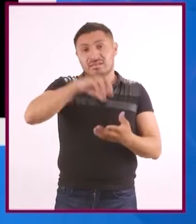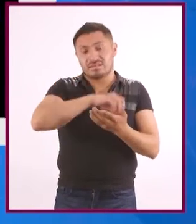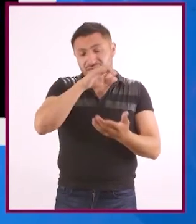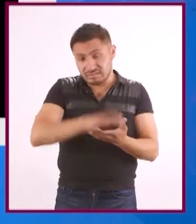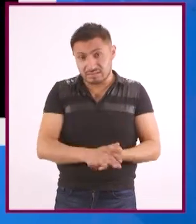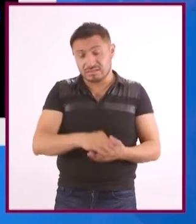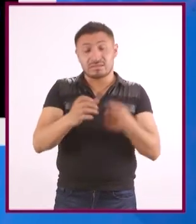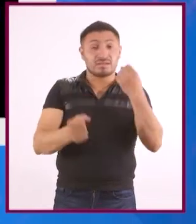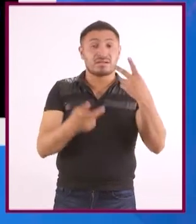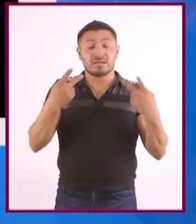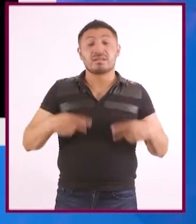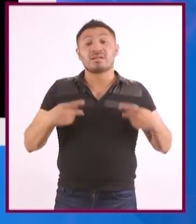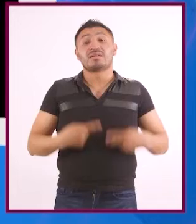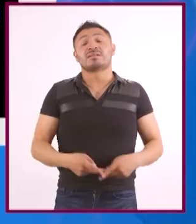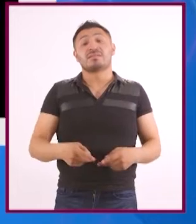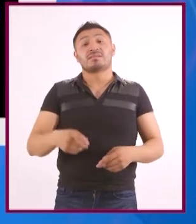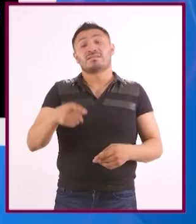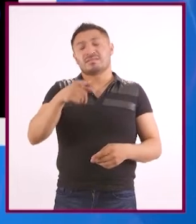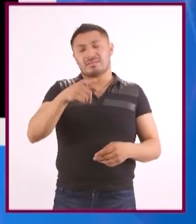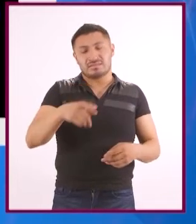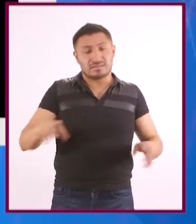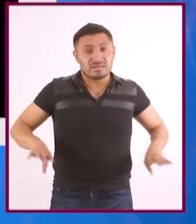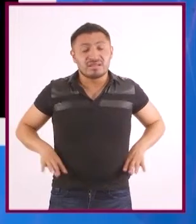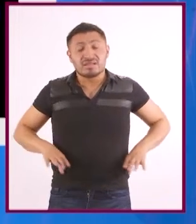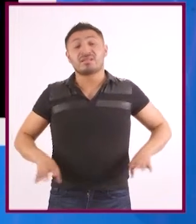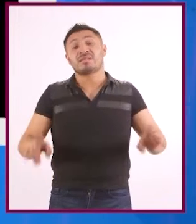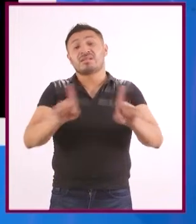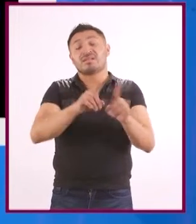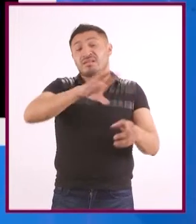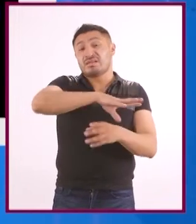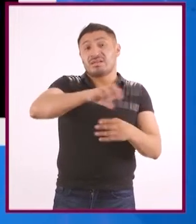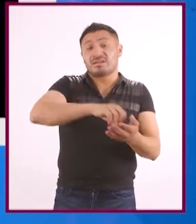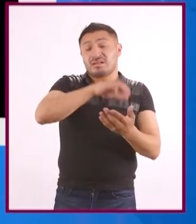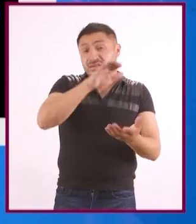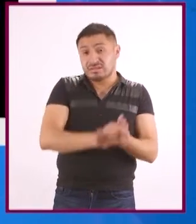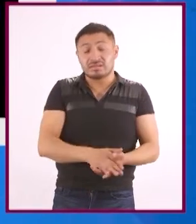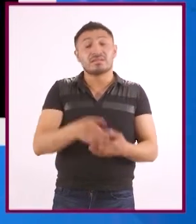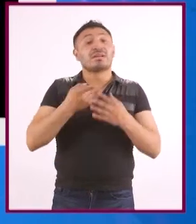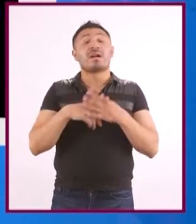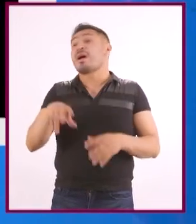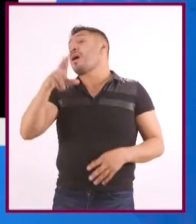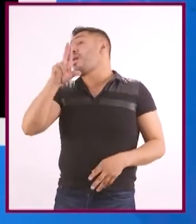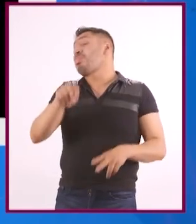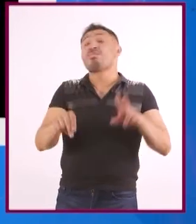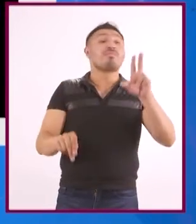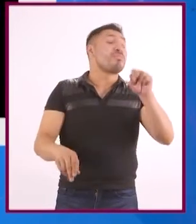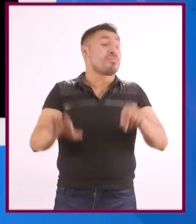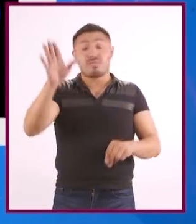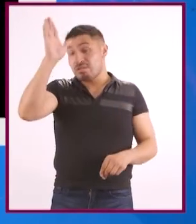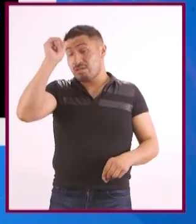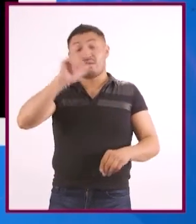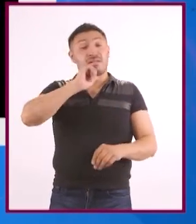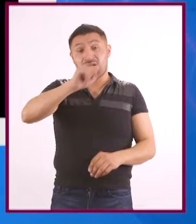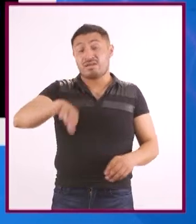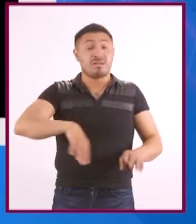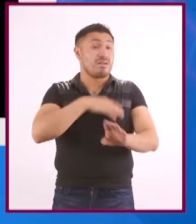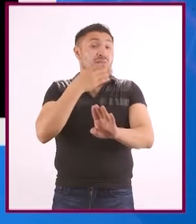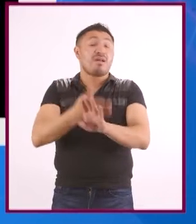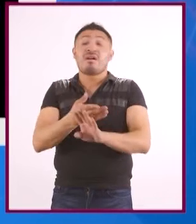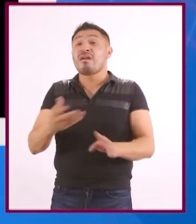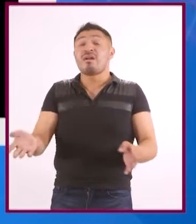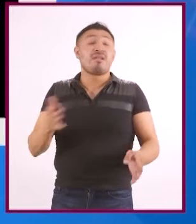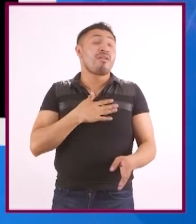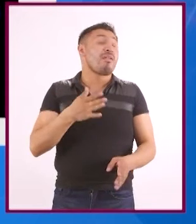algunas personas encargadas de casar estas parejas que empezaron a decir que no estaban de acuerdo, que iba en contra de sus